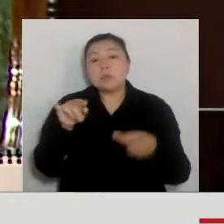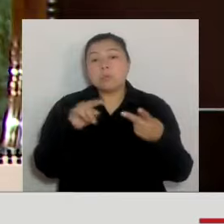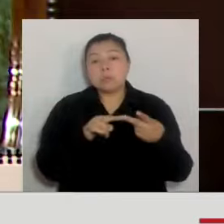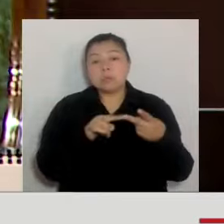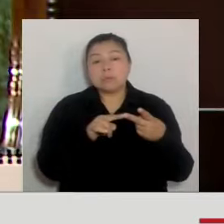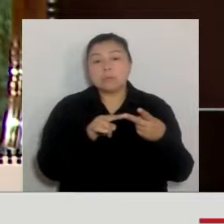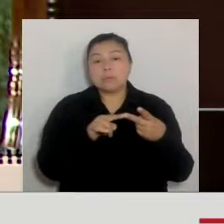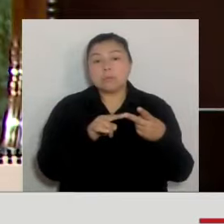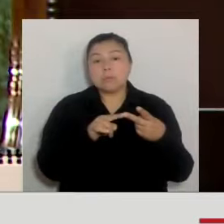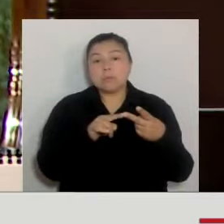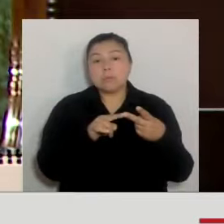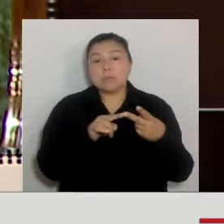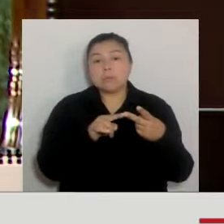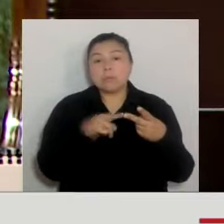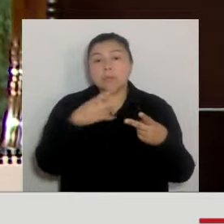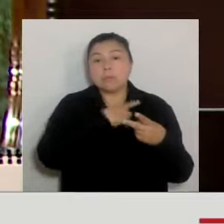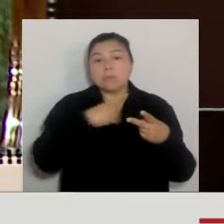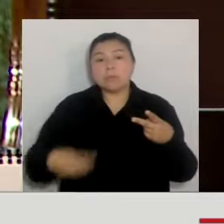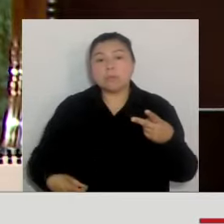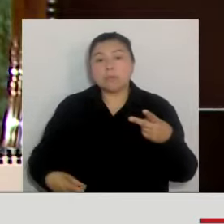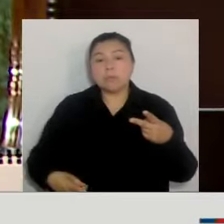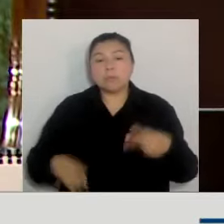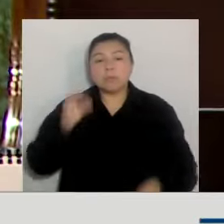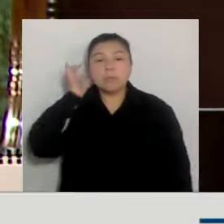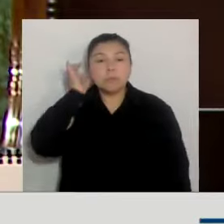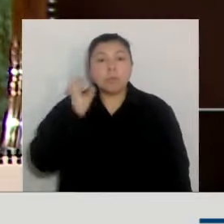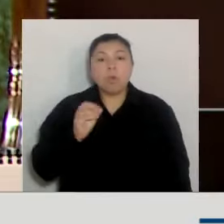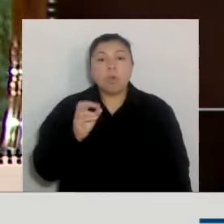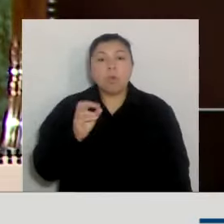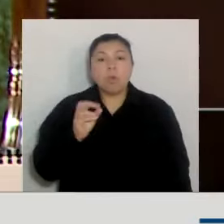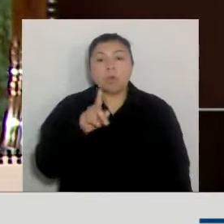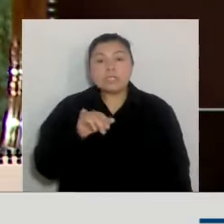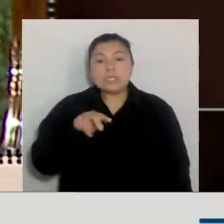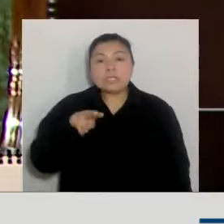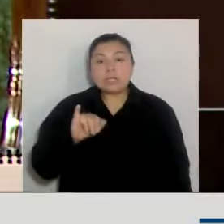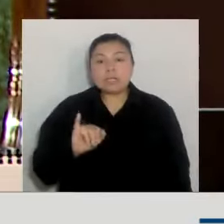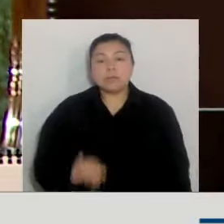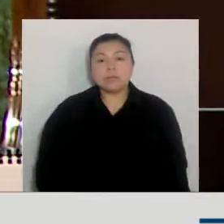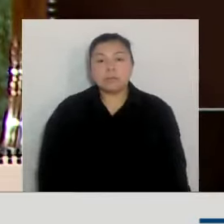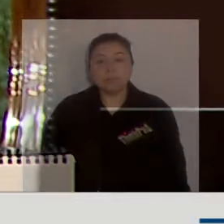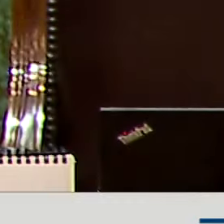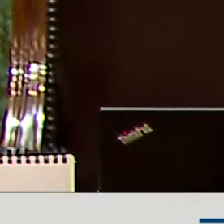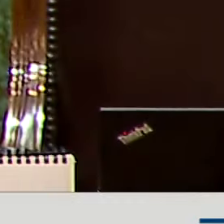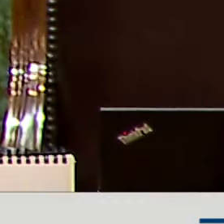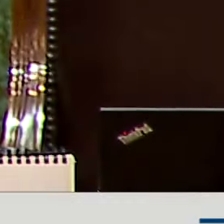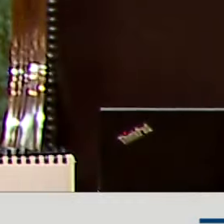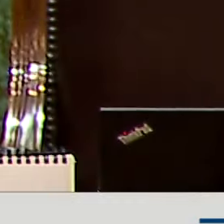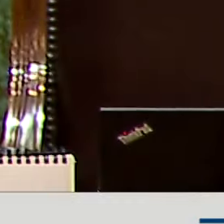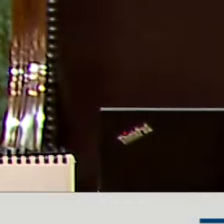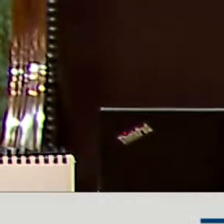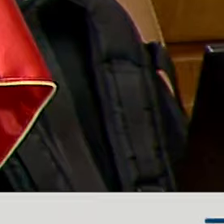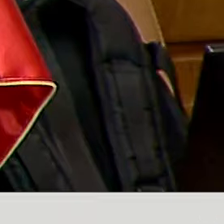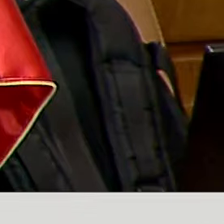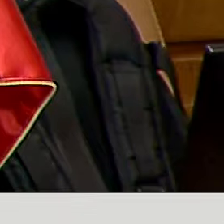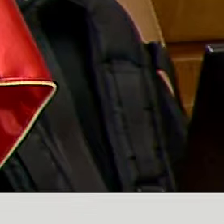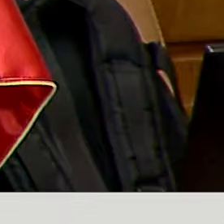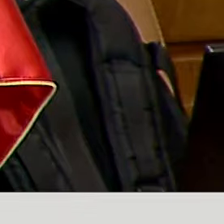la diputada m orini Muchas gracias presidente